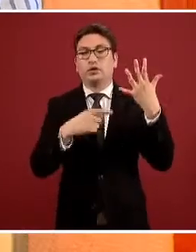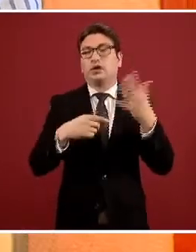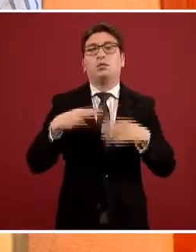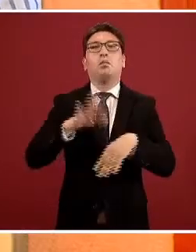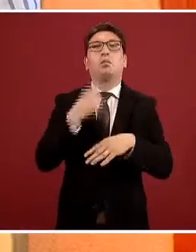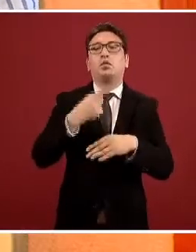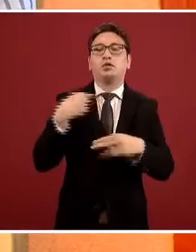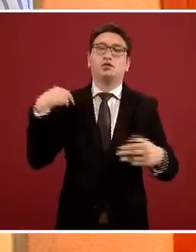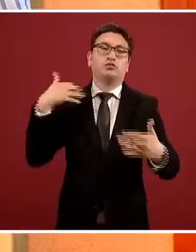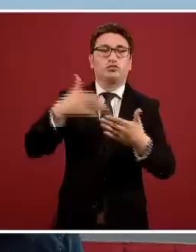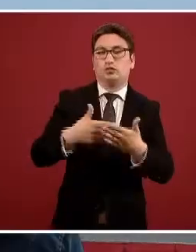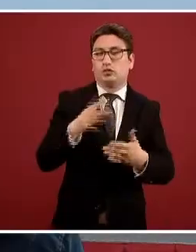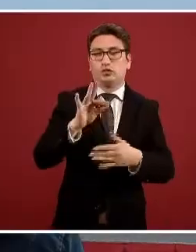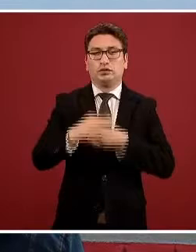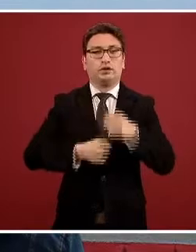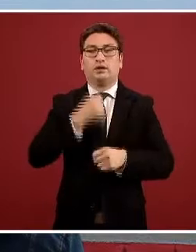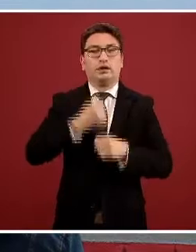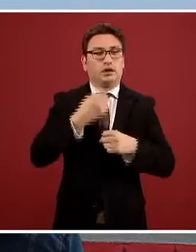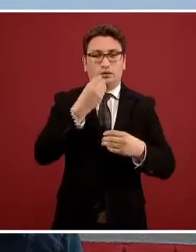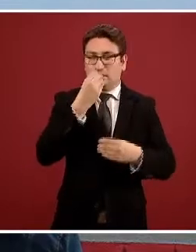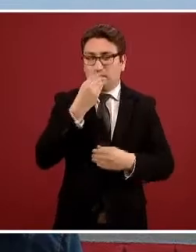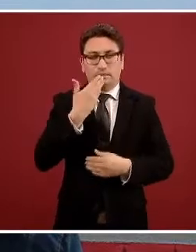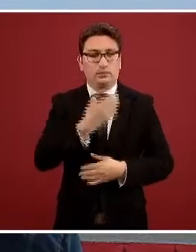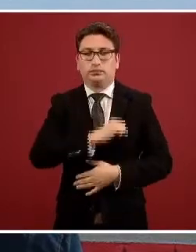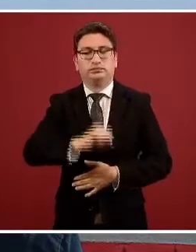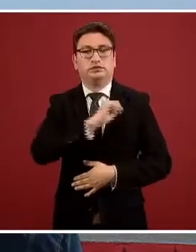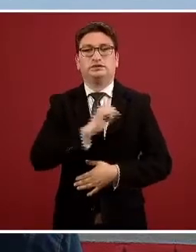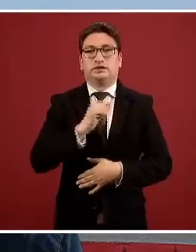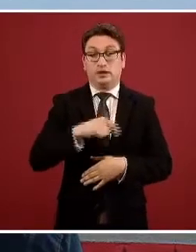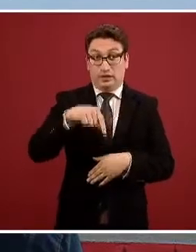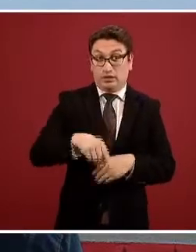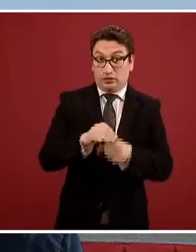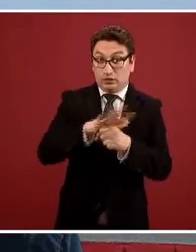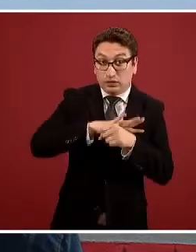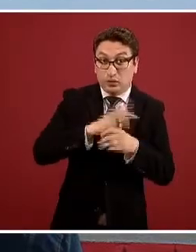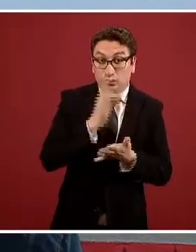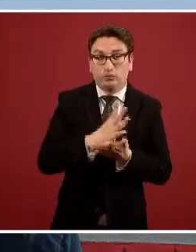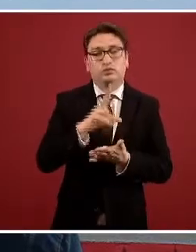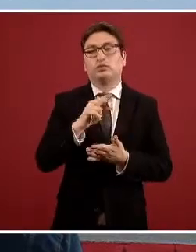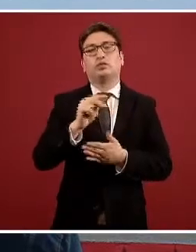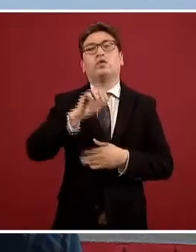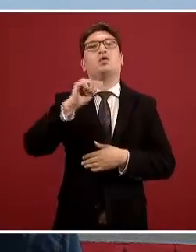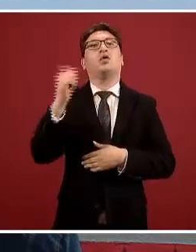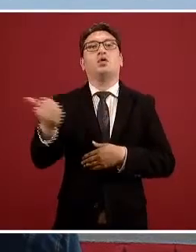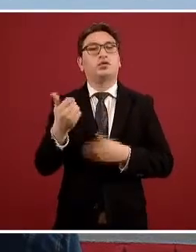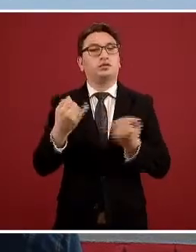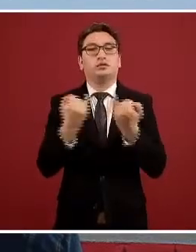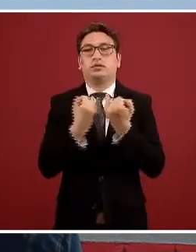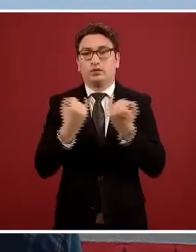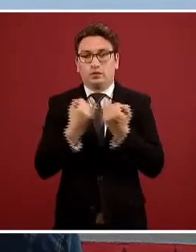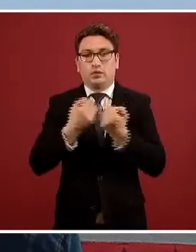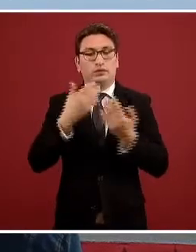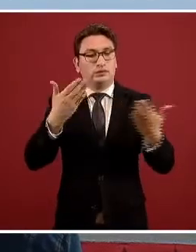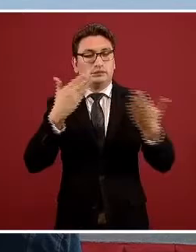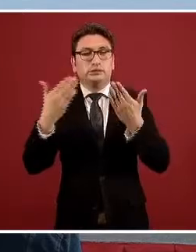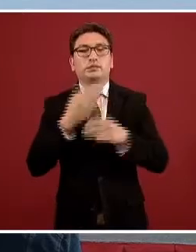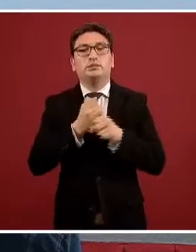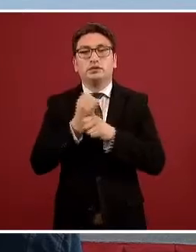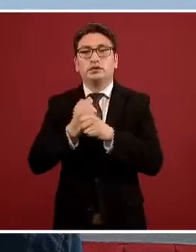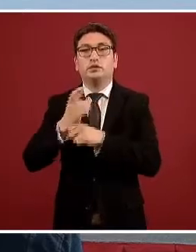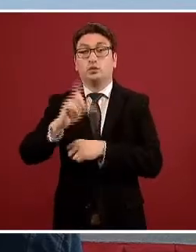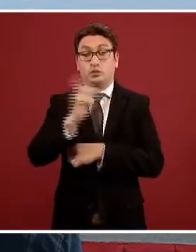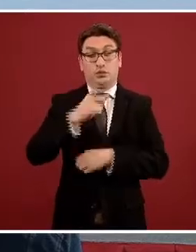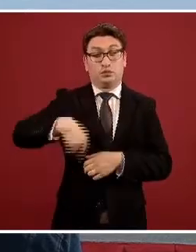de mala alimentación, y hemos dicho, no solo ahora con COVID, sino desde hace mucho tiempo, está documentado científicamente que la